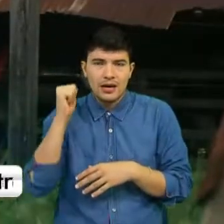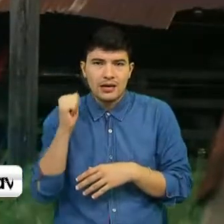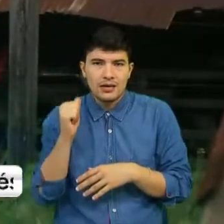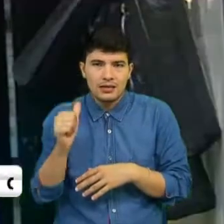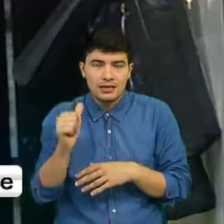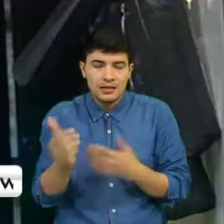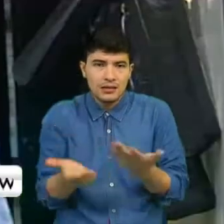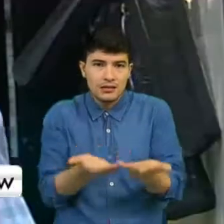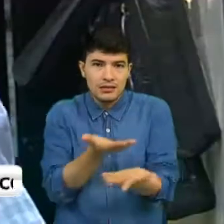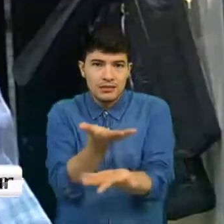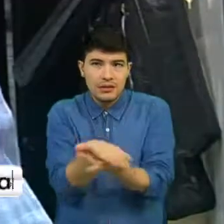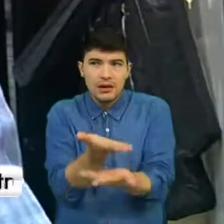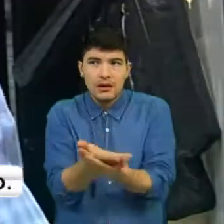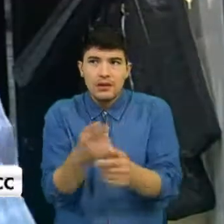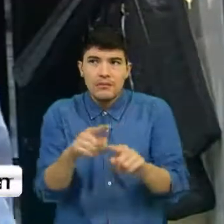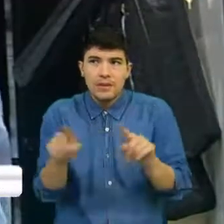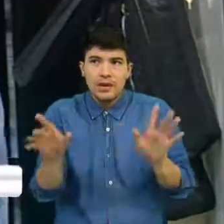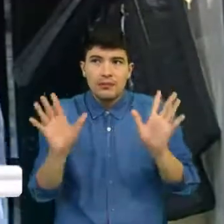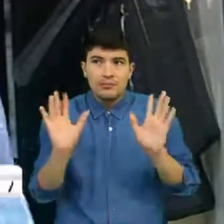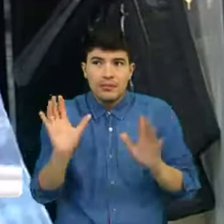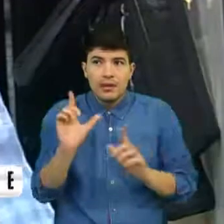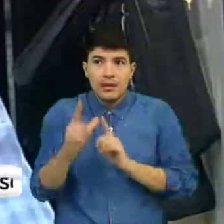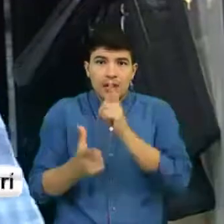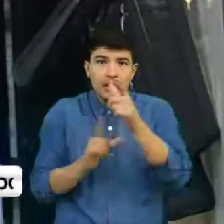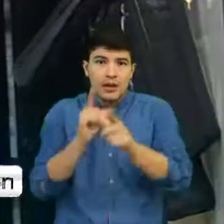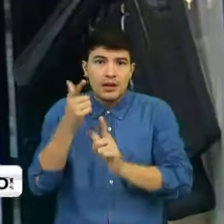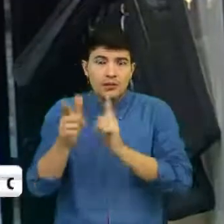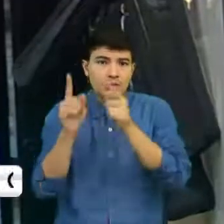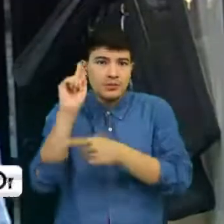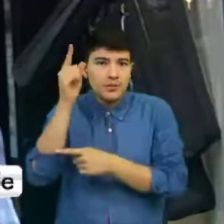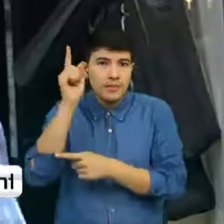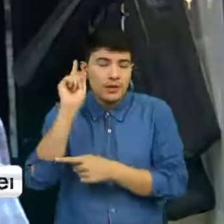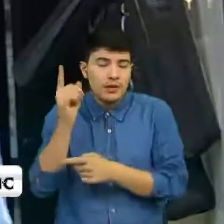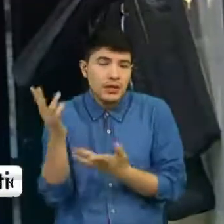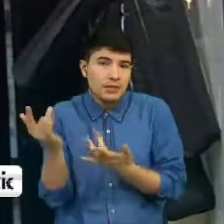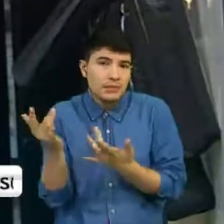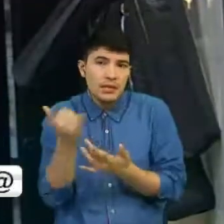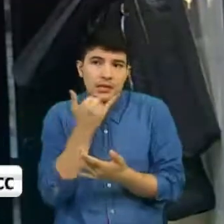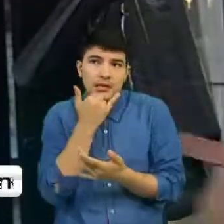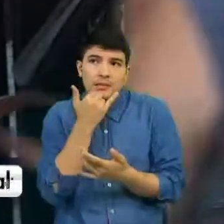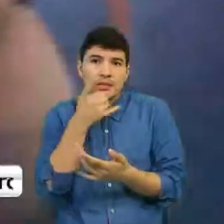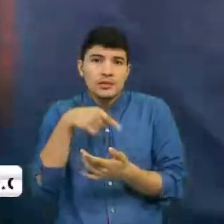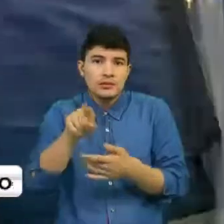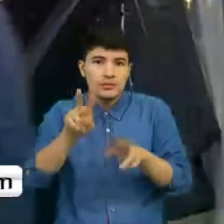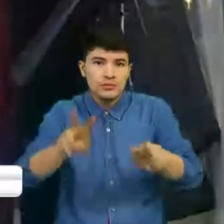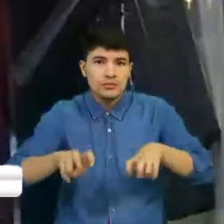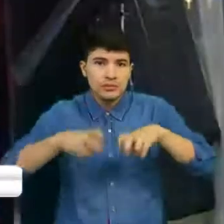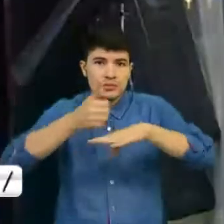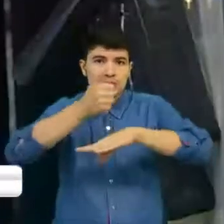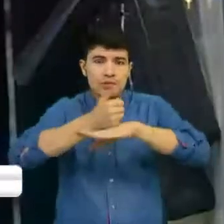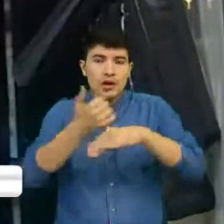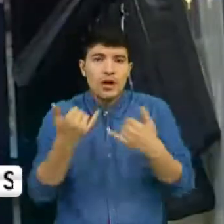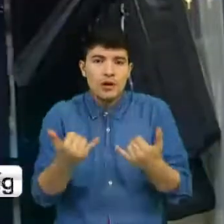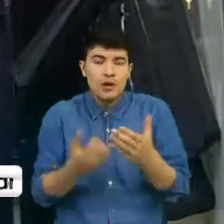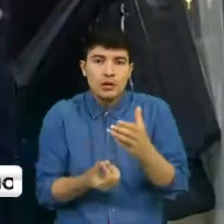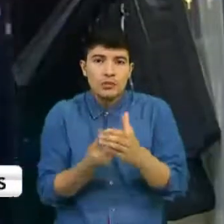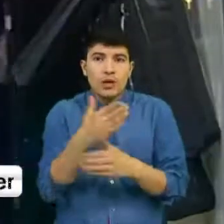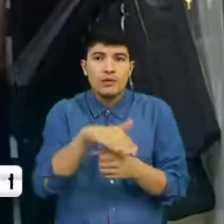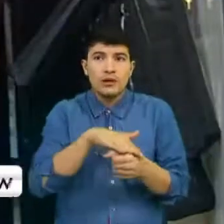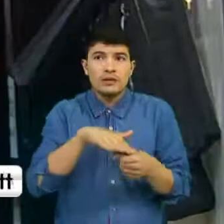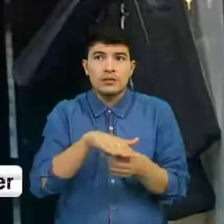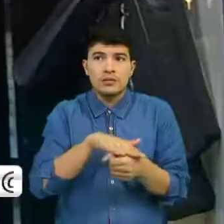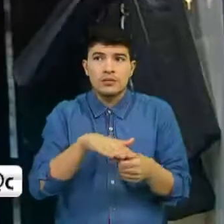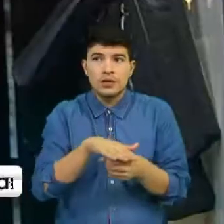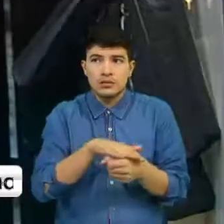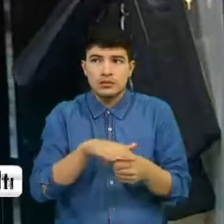ayer los planteó, pero bueno, esa es la lucha política y vamos a esperar qué es lo que va a pasar en el Congreso frente a esta nueva situación,